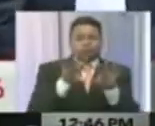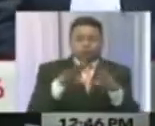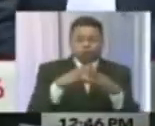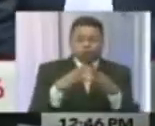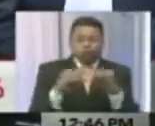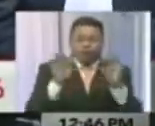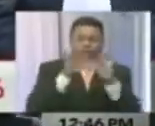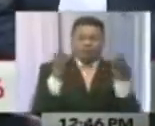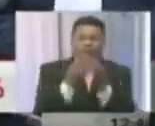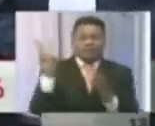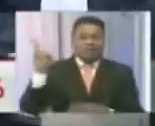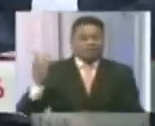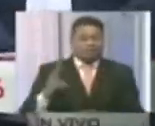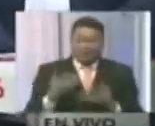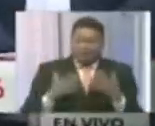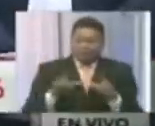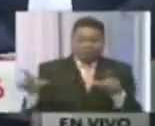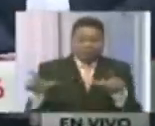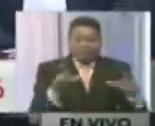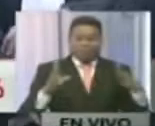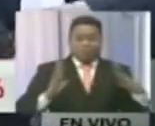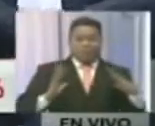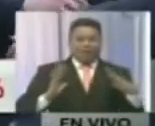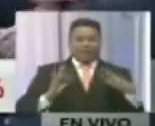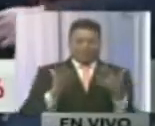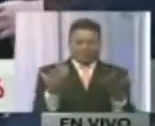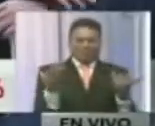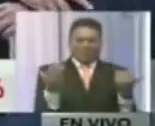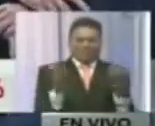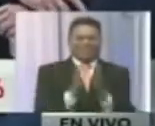con muchísima responsabilidad y con amor por lo nuestro,